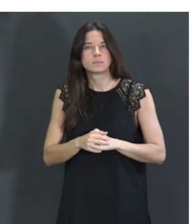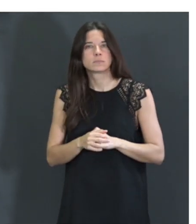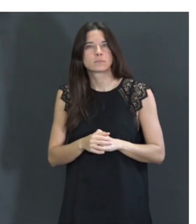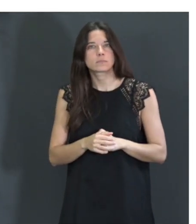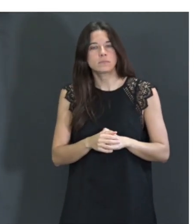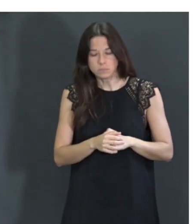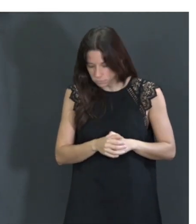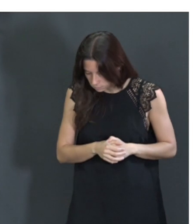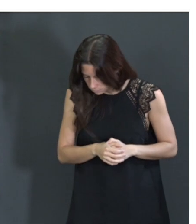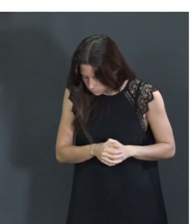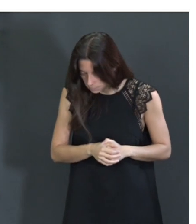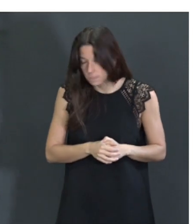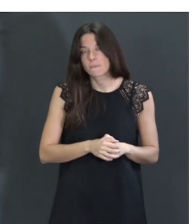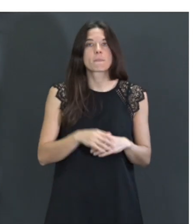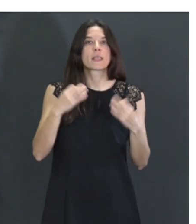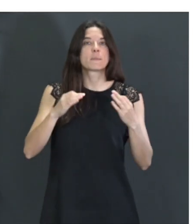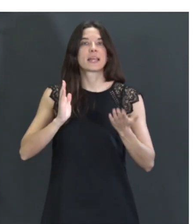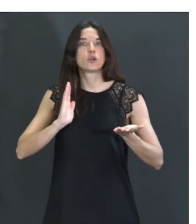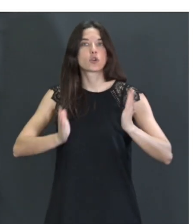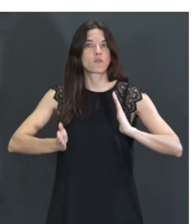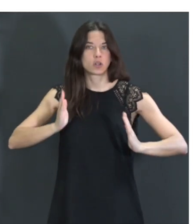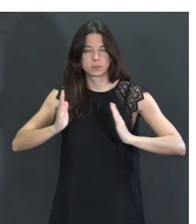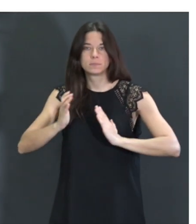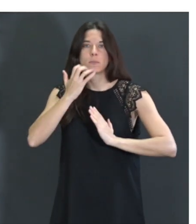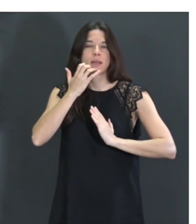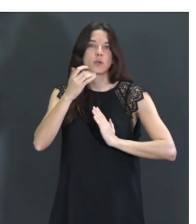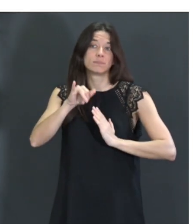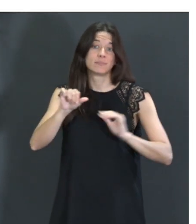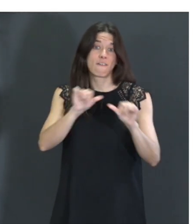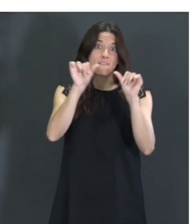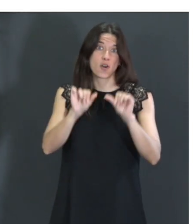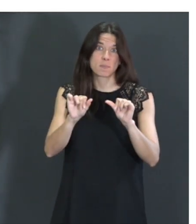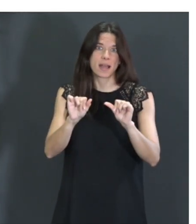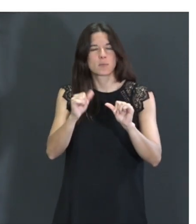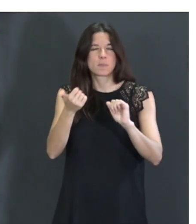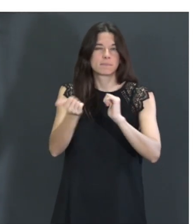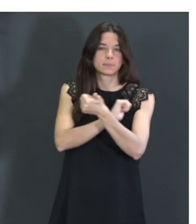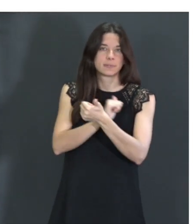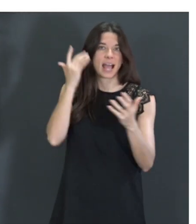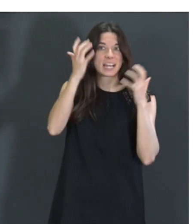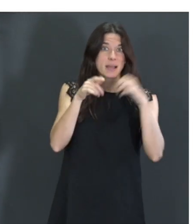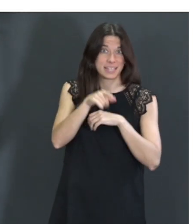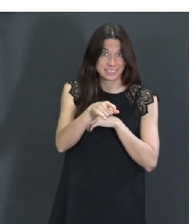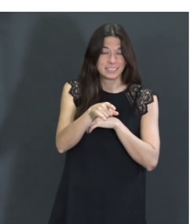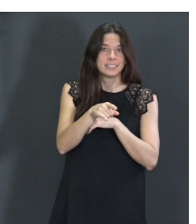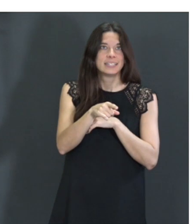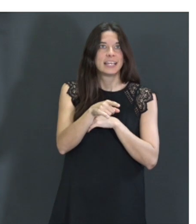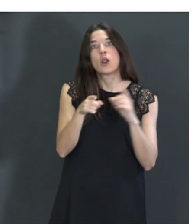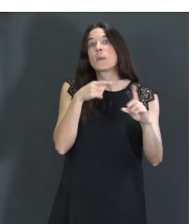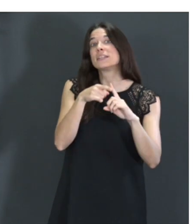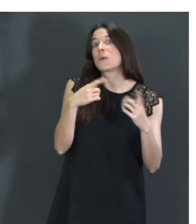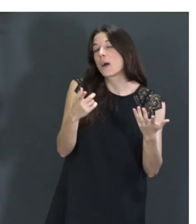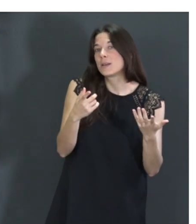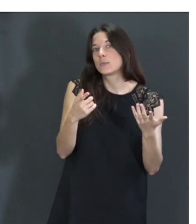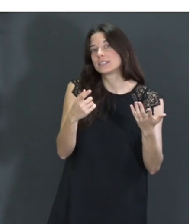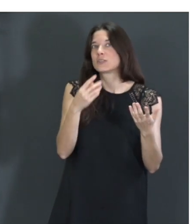Muchos de estos robots, sobre todo los que tienen forma que imitan animales, están pensados como un sustituto de la terapia